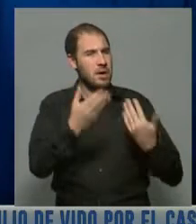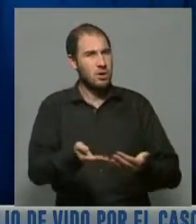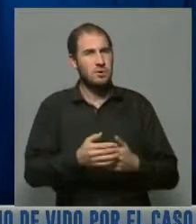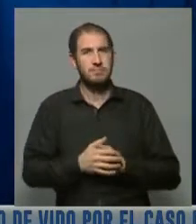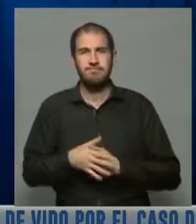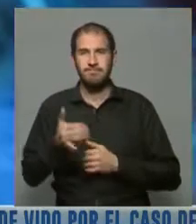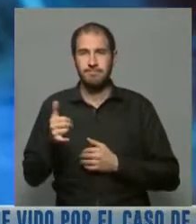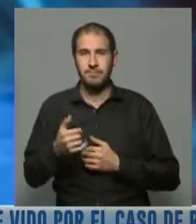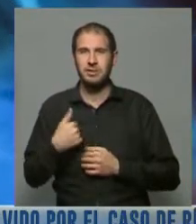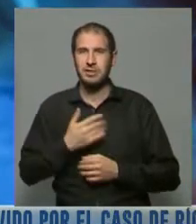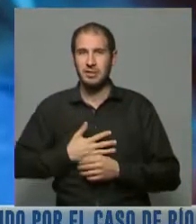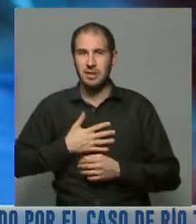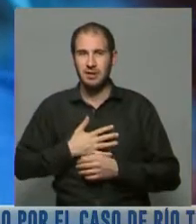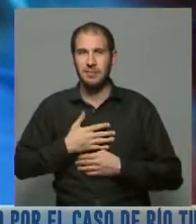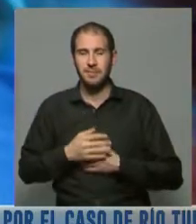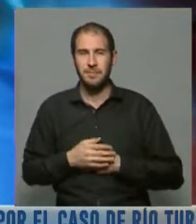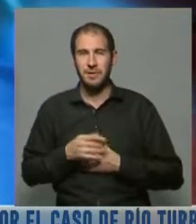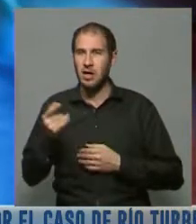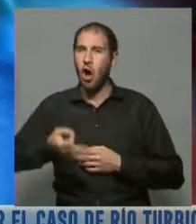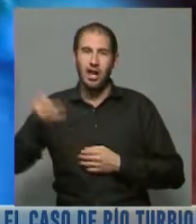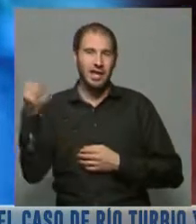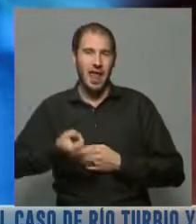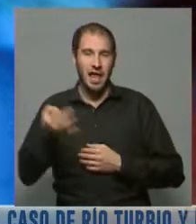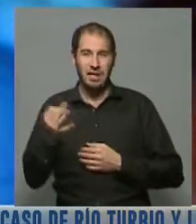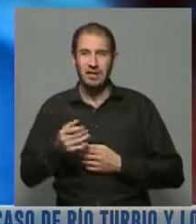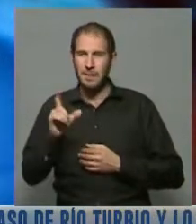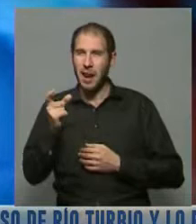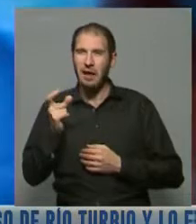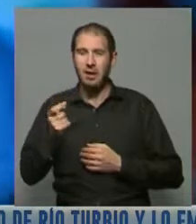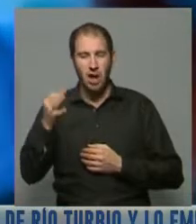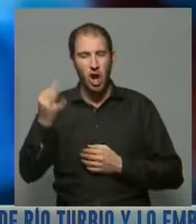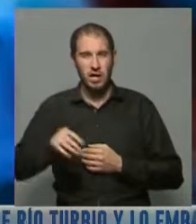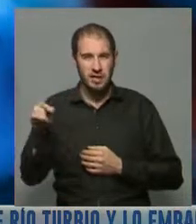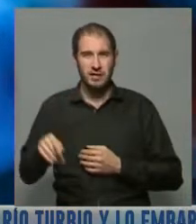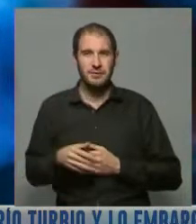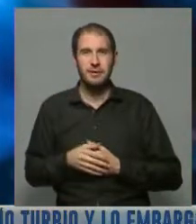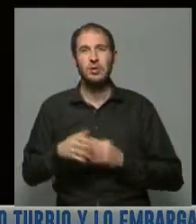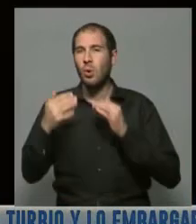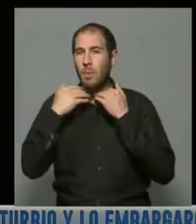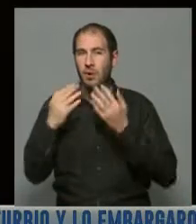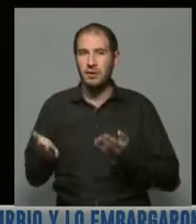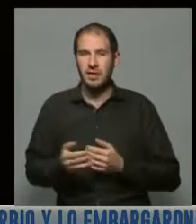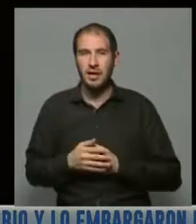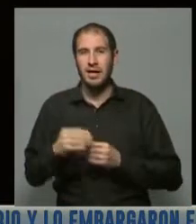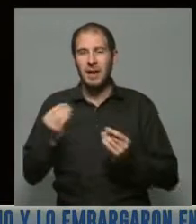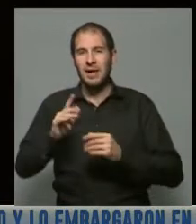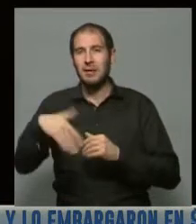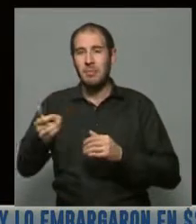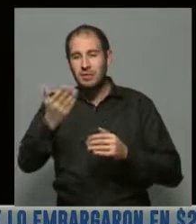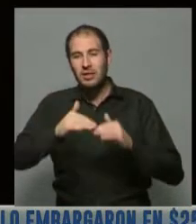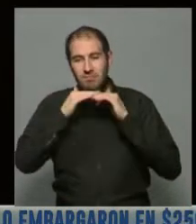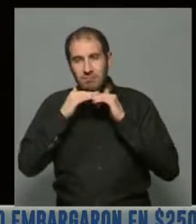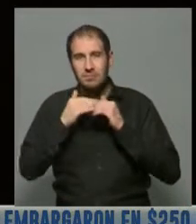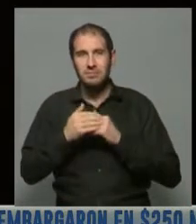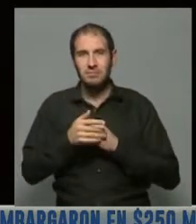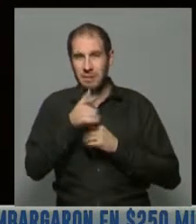desarrollada. Sí, yo siento que es genuina, creo uh-huh que es la palabra. Como que más allá de después lo que pase con los espectadores,